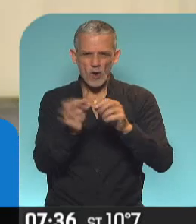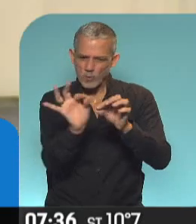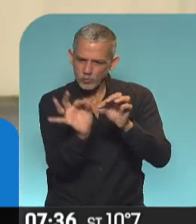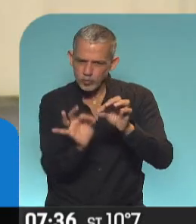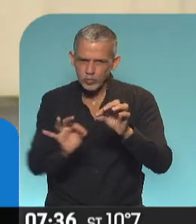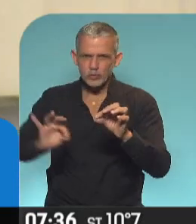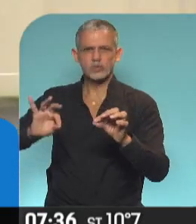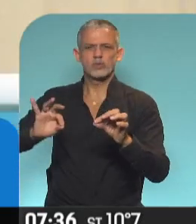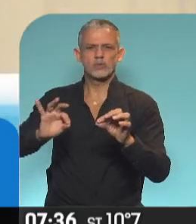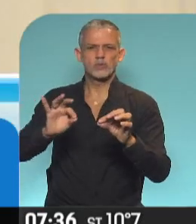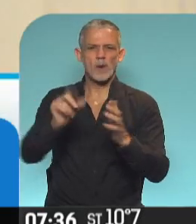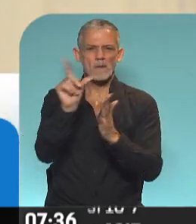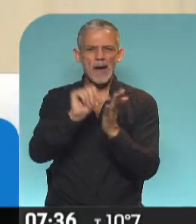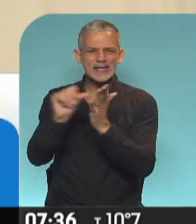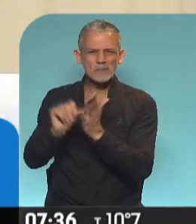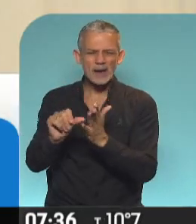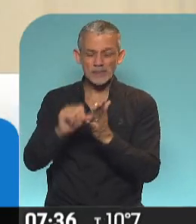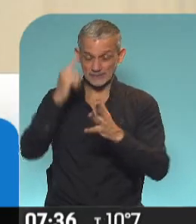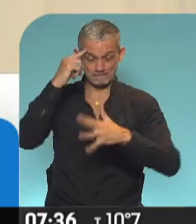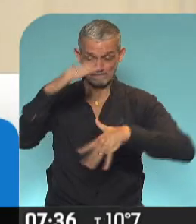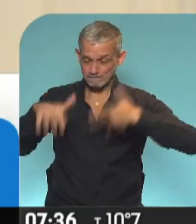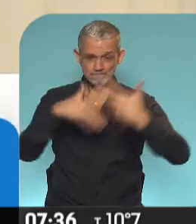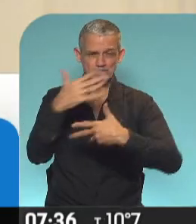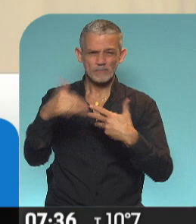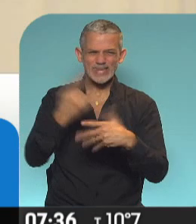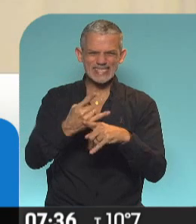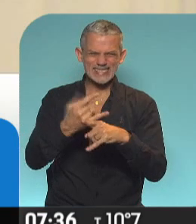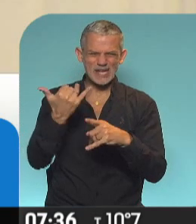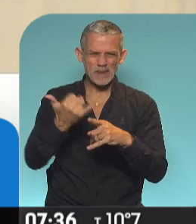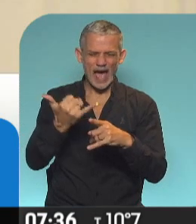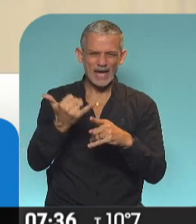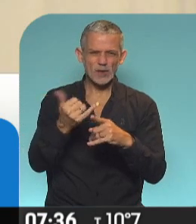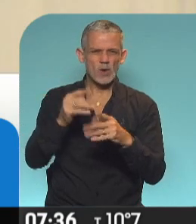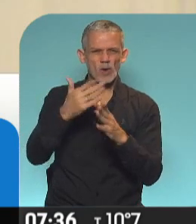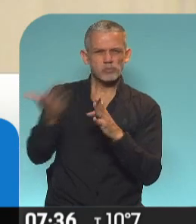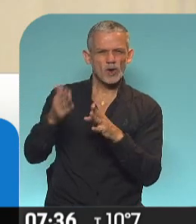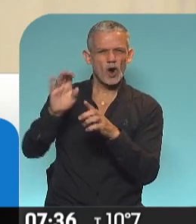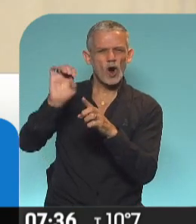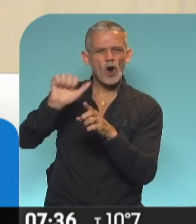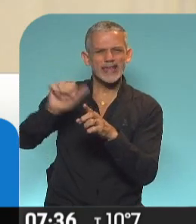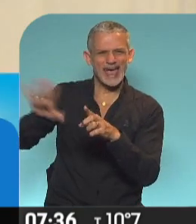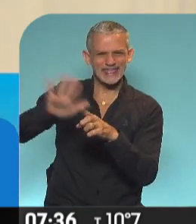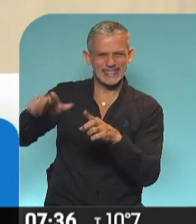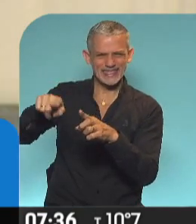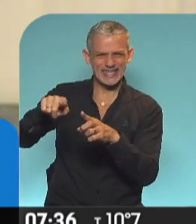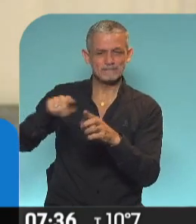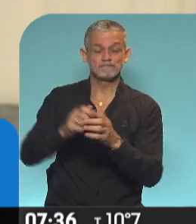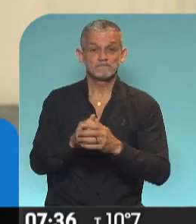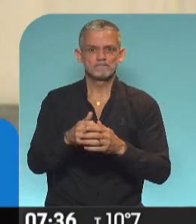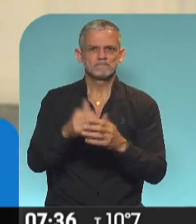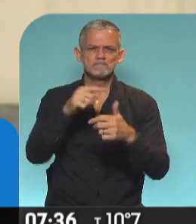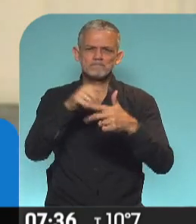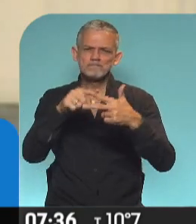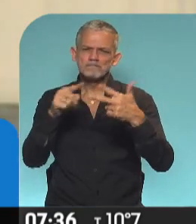en este tablero complejo, confuso y muy fluido que es el tablero de Medio Oriente. Vamos a tratar de analizar rápidamente las 3 o